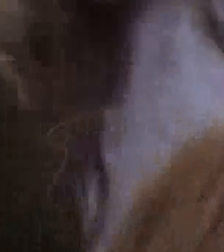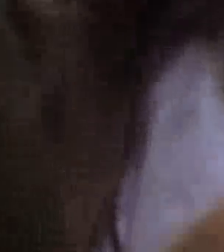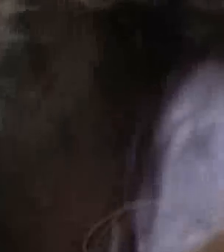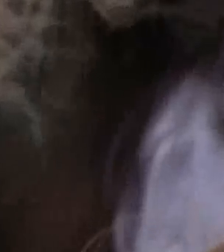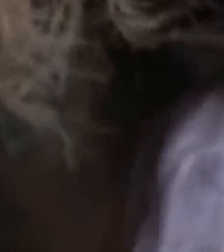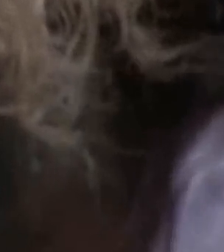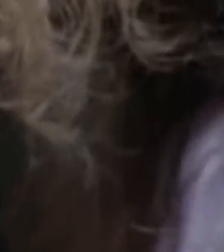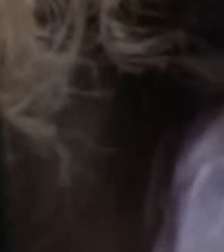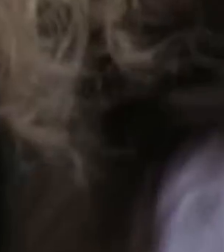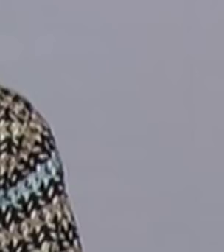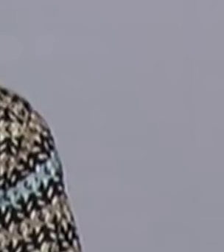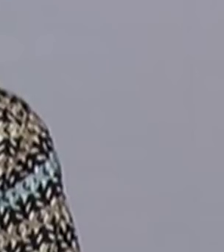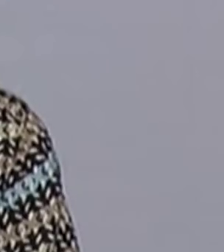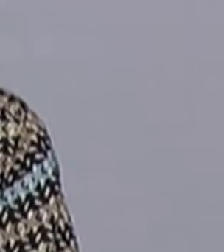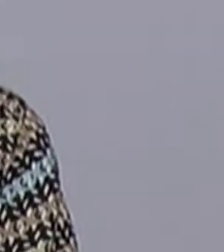compatriotas?